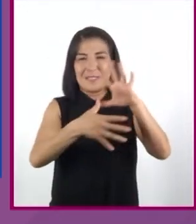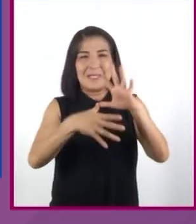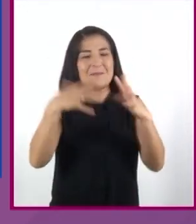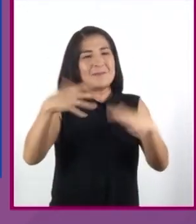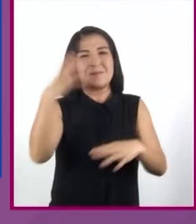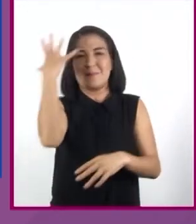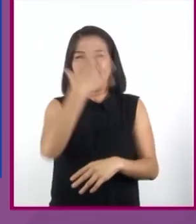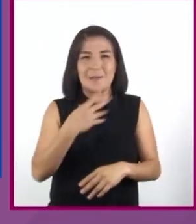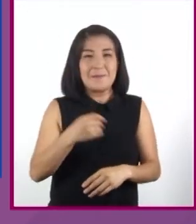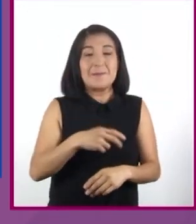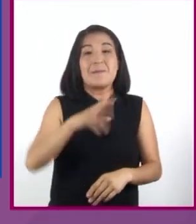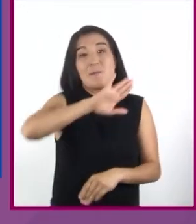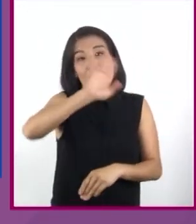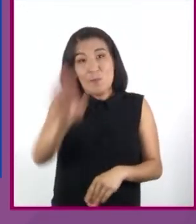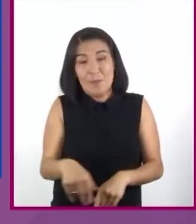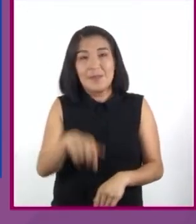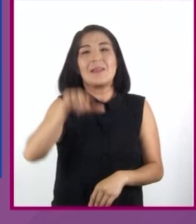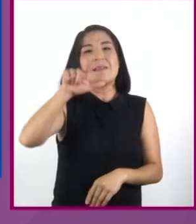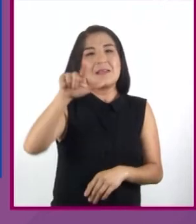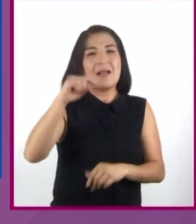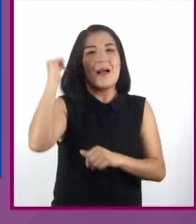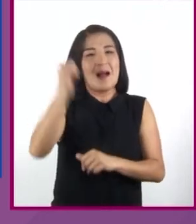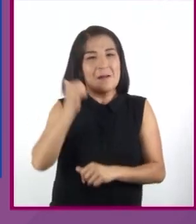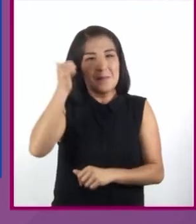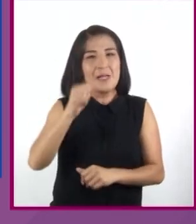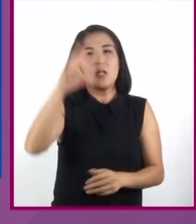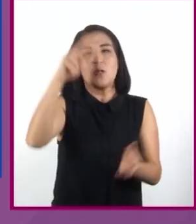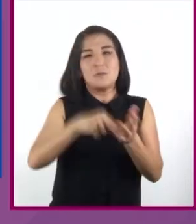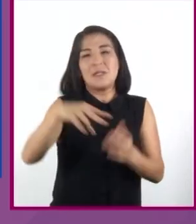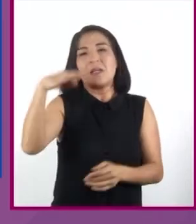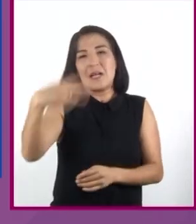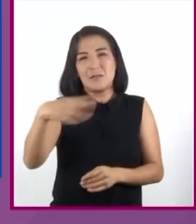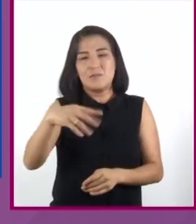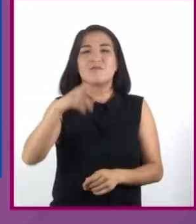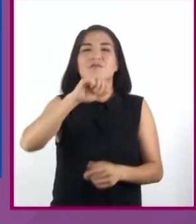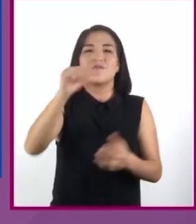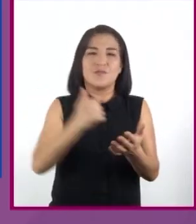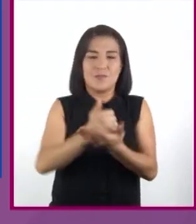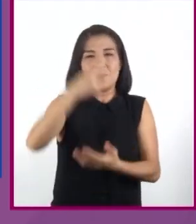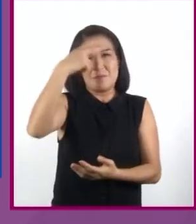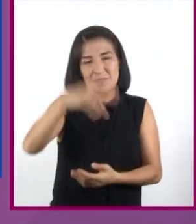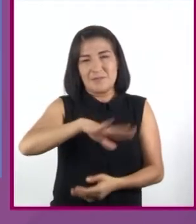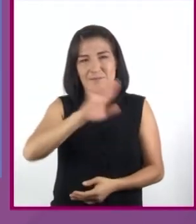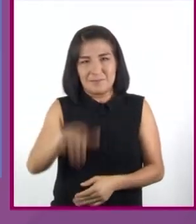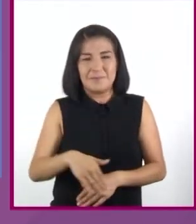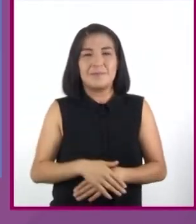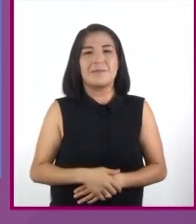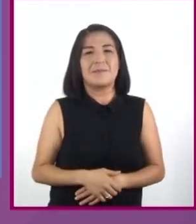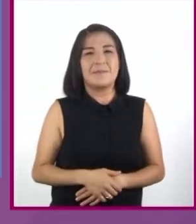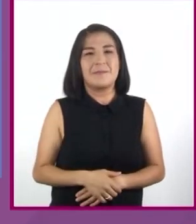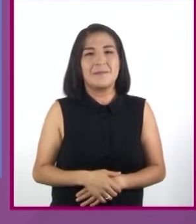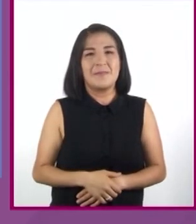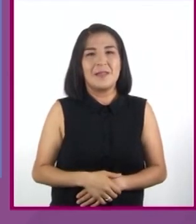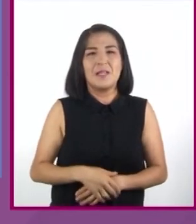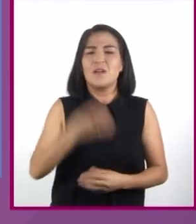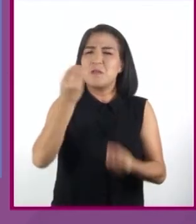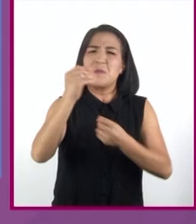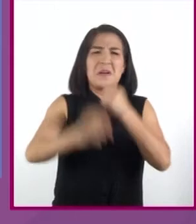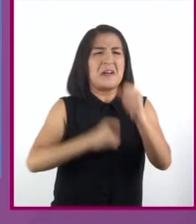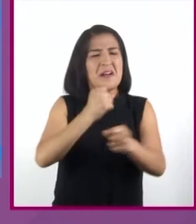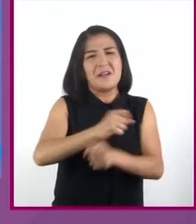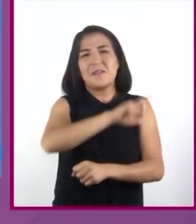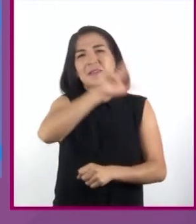Fallece el 17 de abril de 2014 en la Ciudad de México. Muchos años